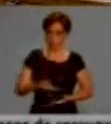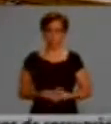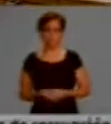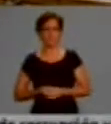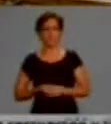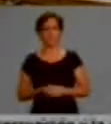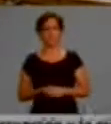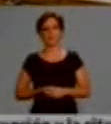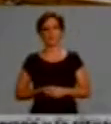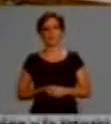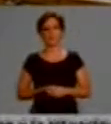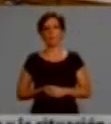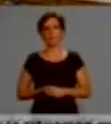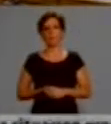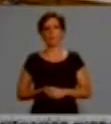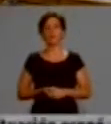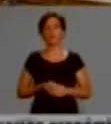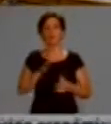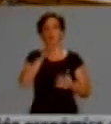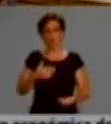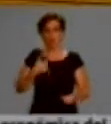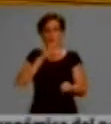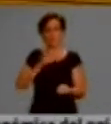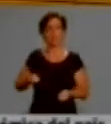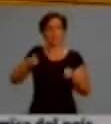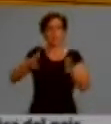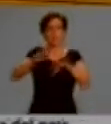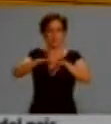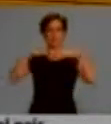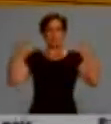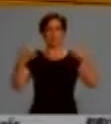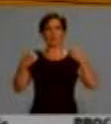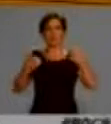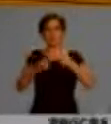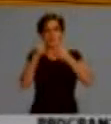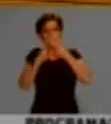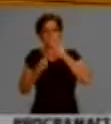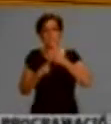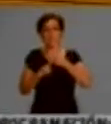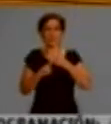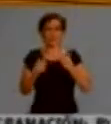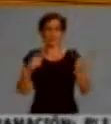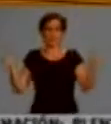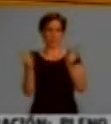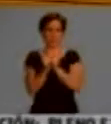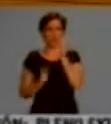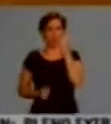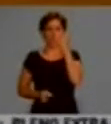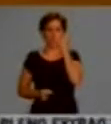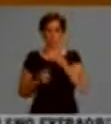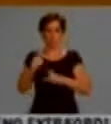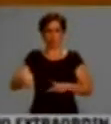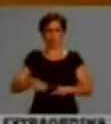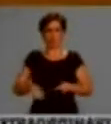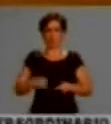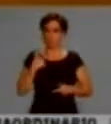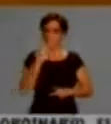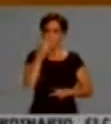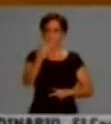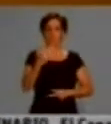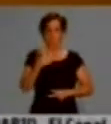Los hechos sobre los que deseo informar a la Cámara se resumen en dos palabras. Me equivoqué.